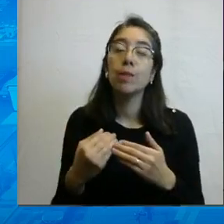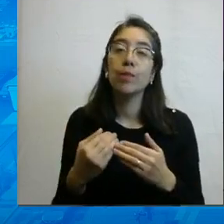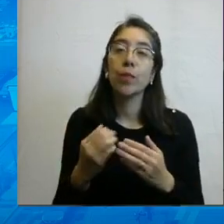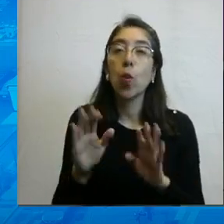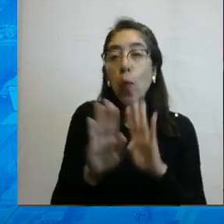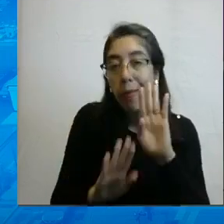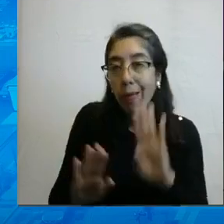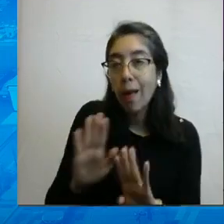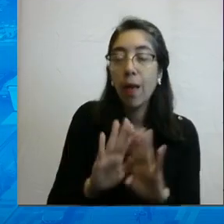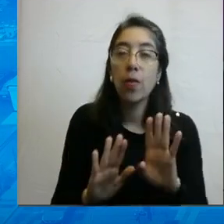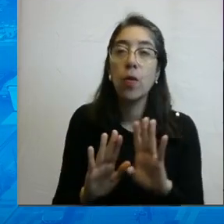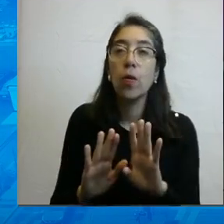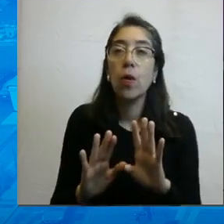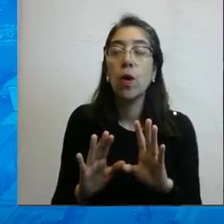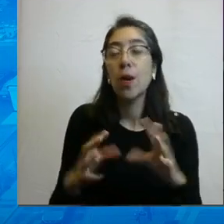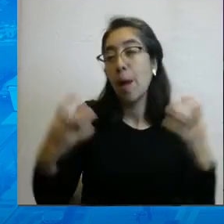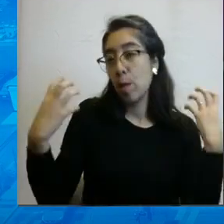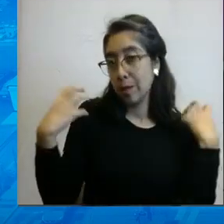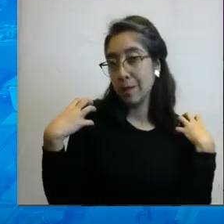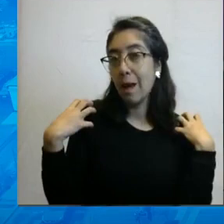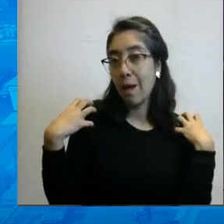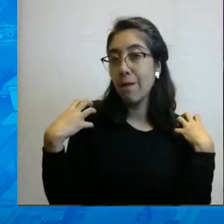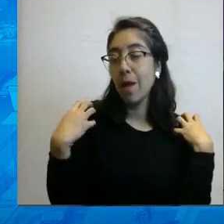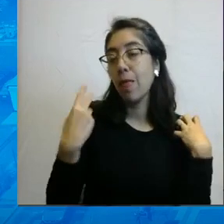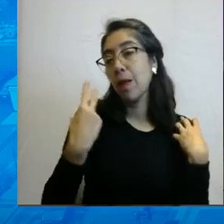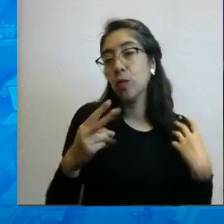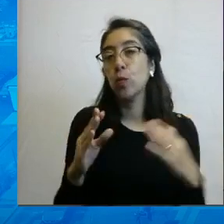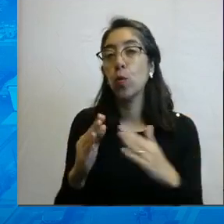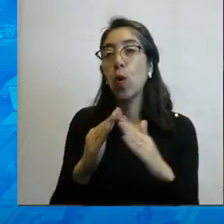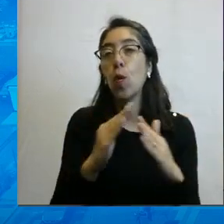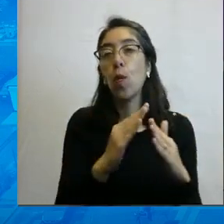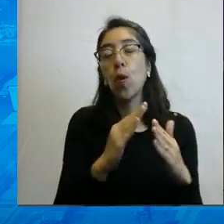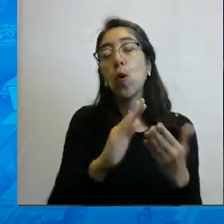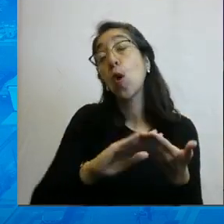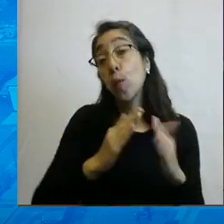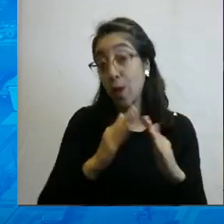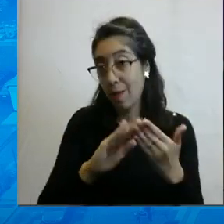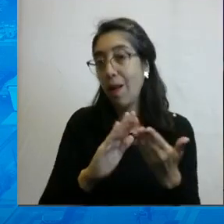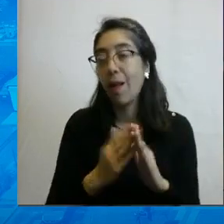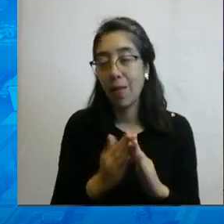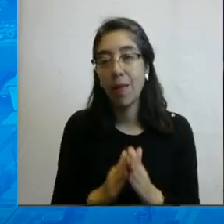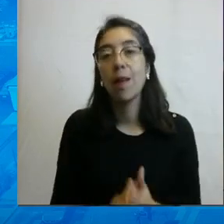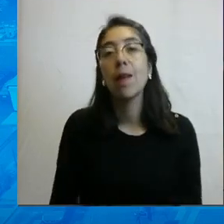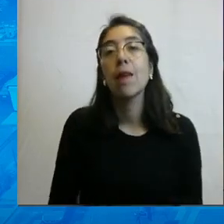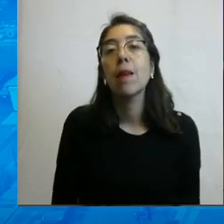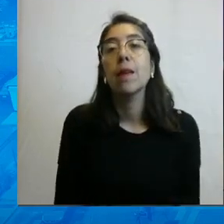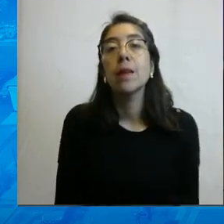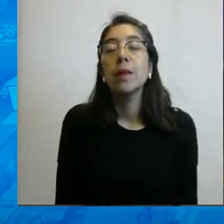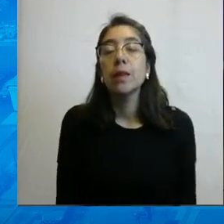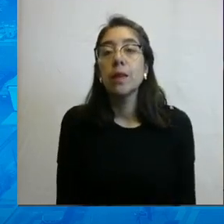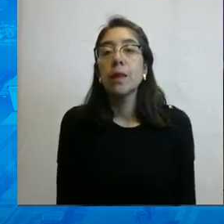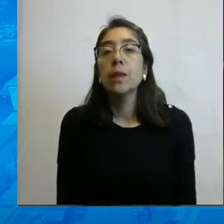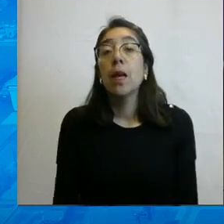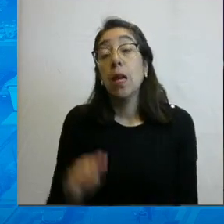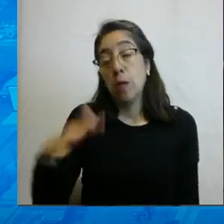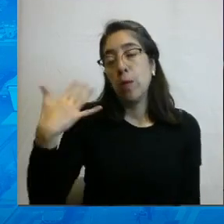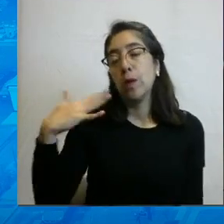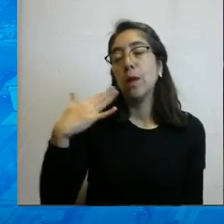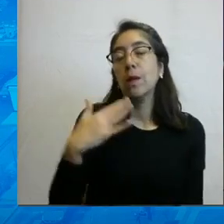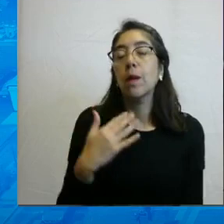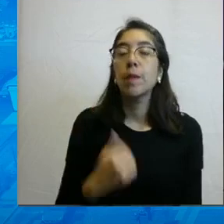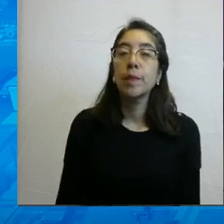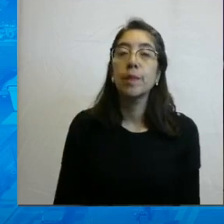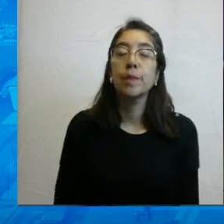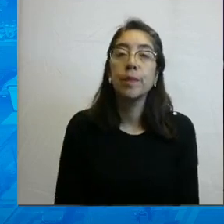su respectivas comunidades. Así que un abrazo y un paréntesis ahí importante de realizar. Le damos la palabra